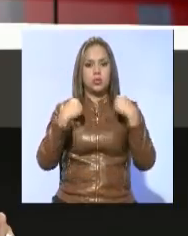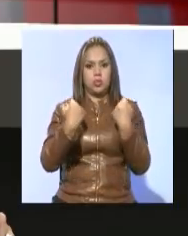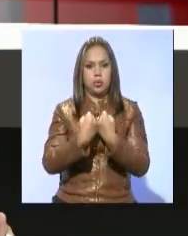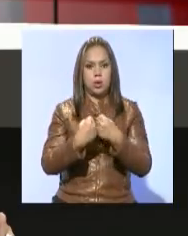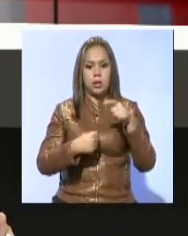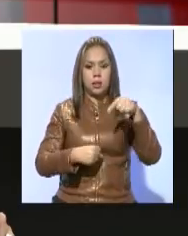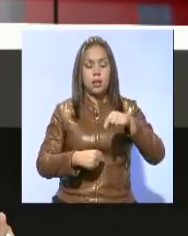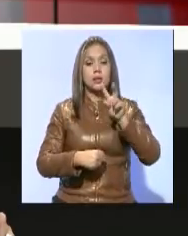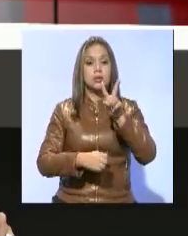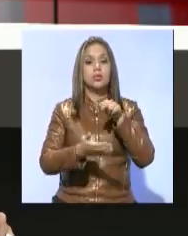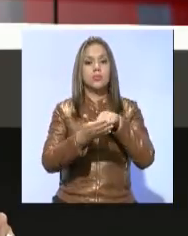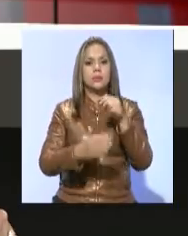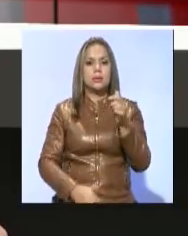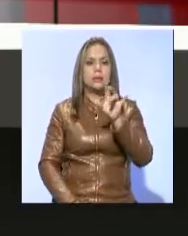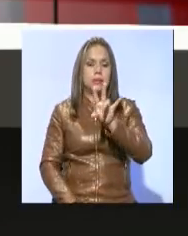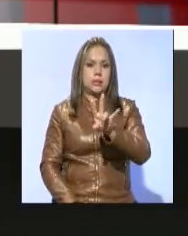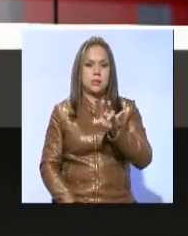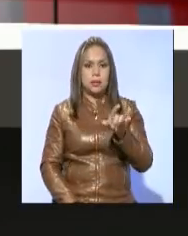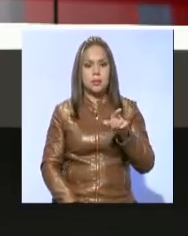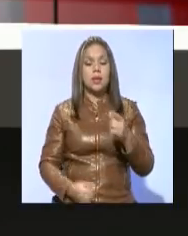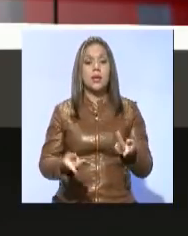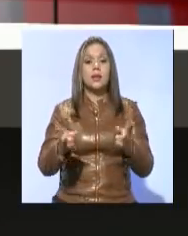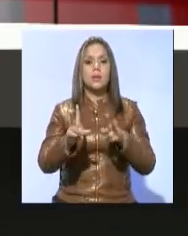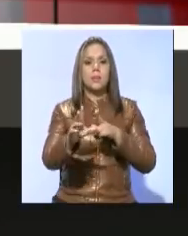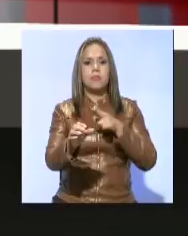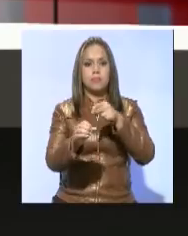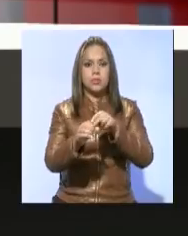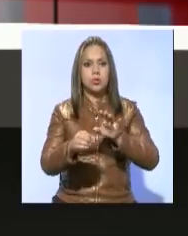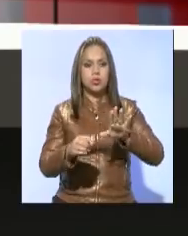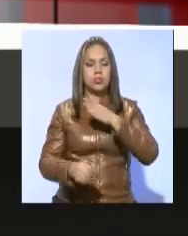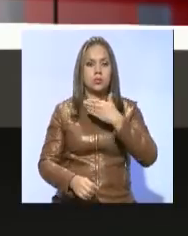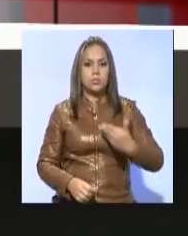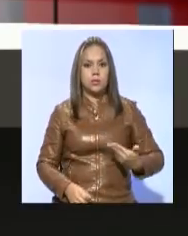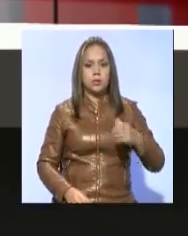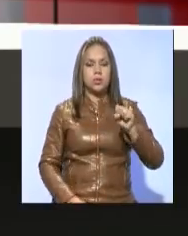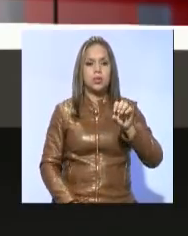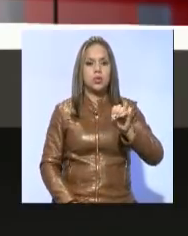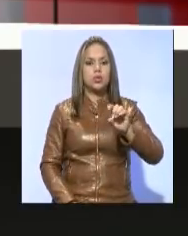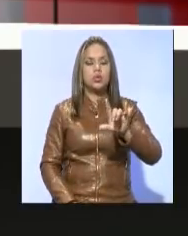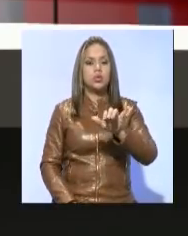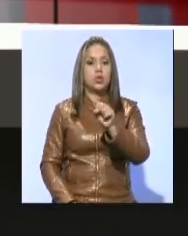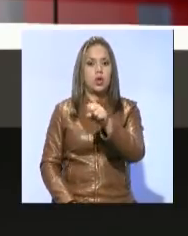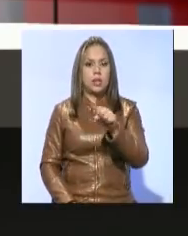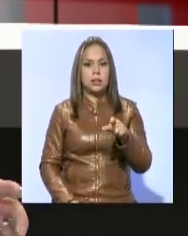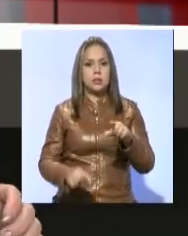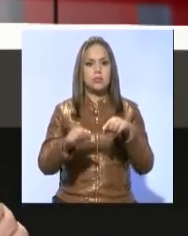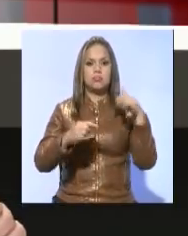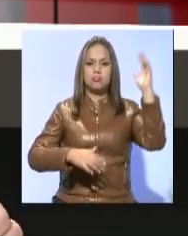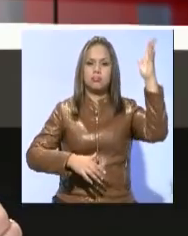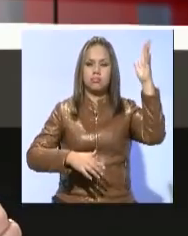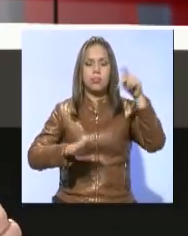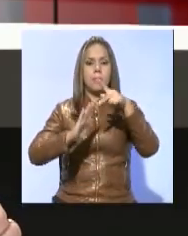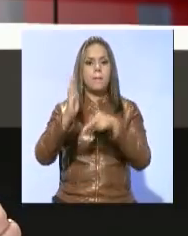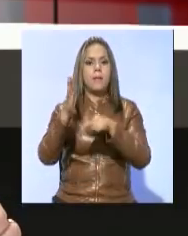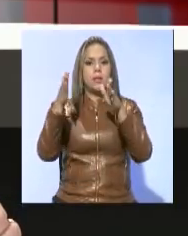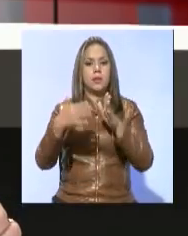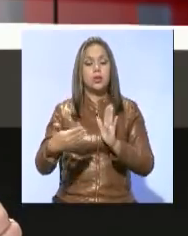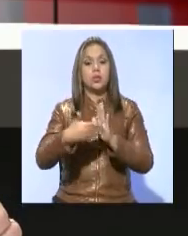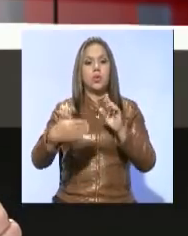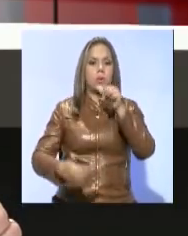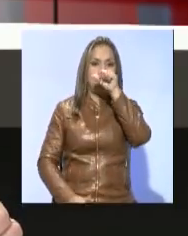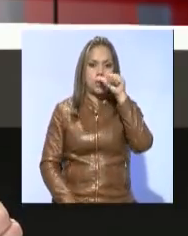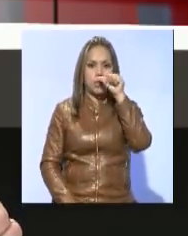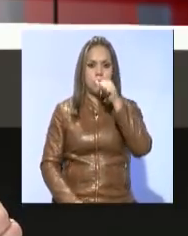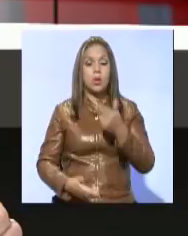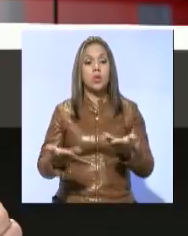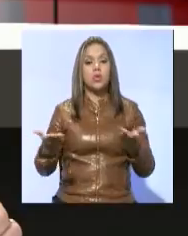este 2017, se destaca también la participación de su presidenta Doris Solís en la conferencia de parlamentarios contra las drogas desarrollada